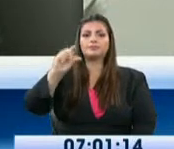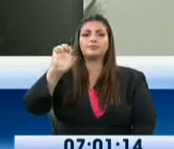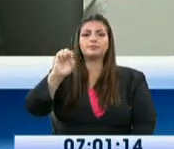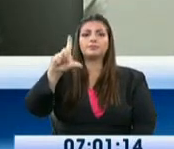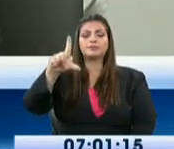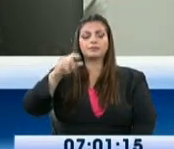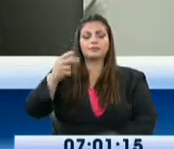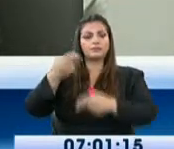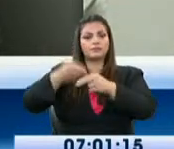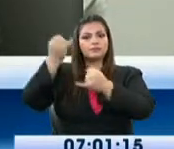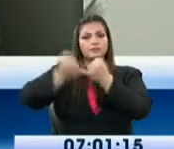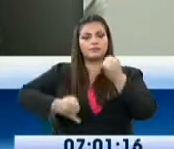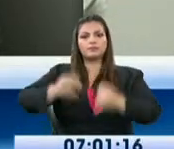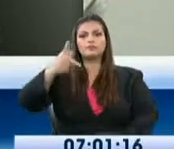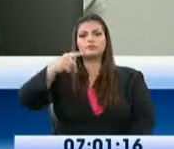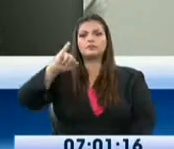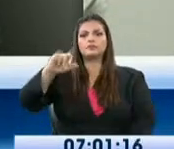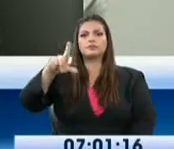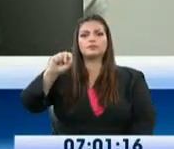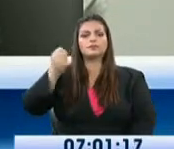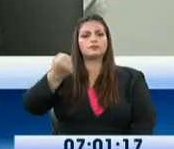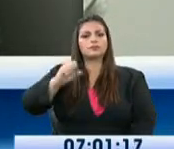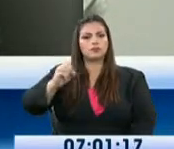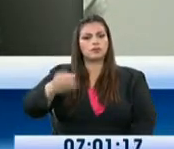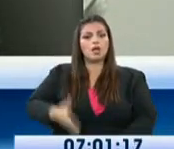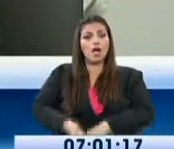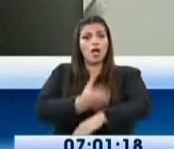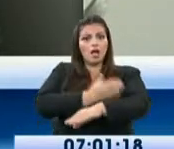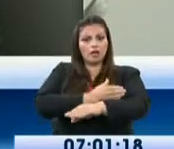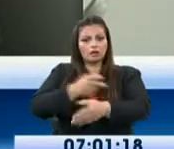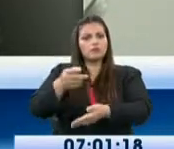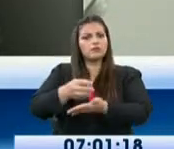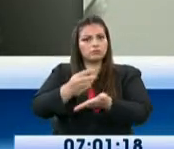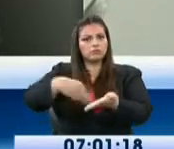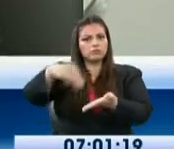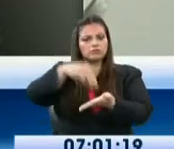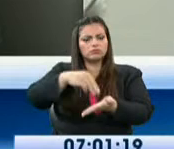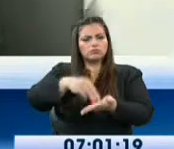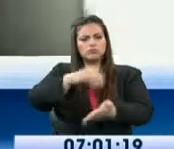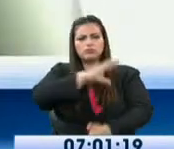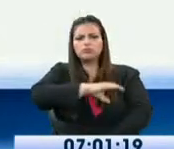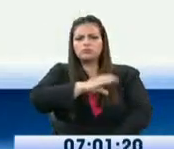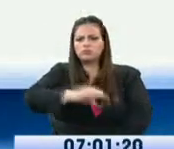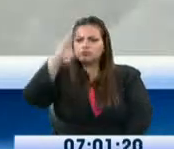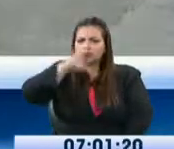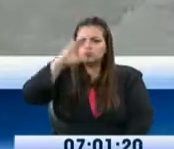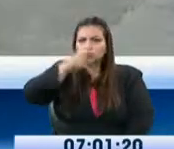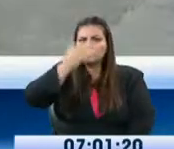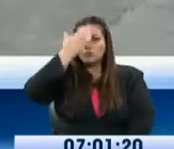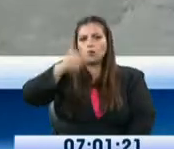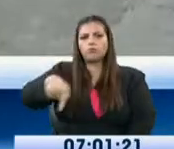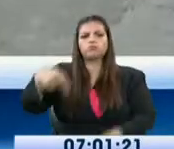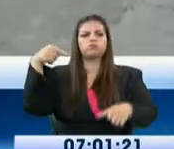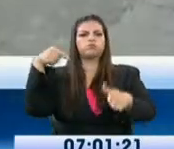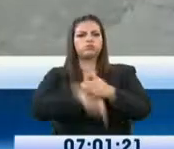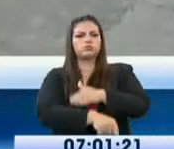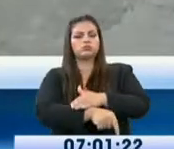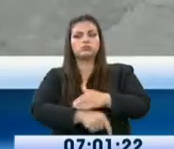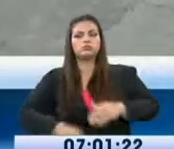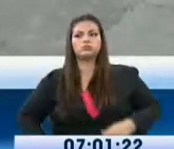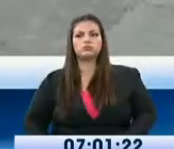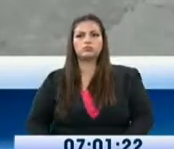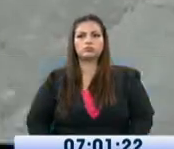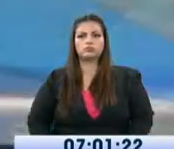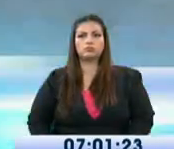ciudadano constaba como el primer más buscado de la provincia de Manabí por el delito de asesinato. Por otra parte, también se tocó el tema de